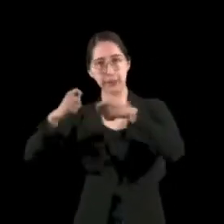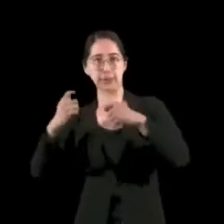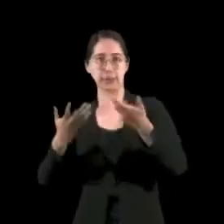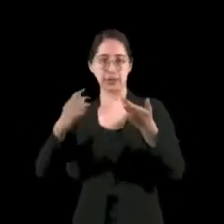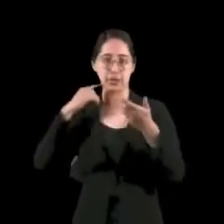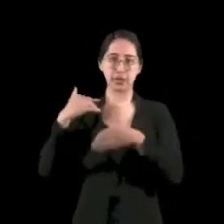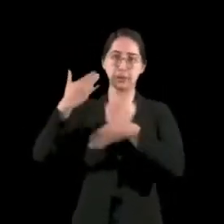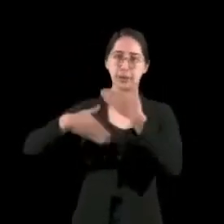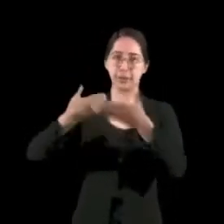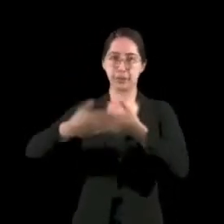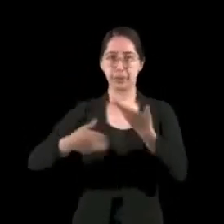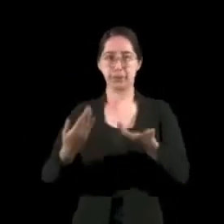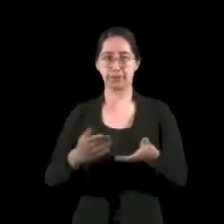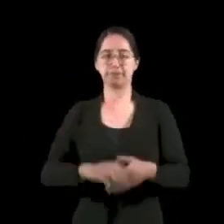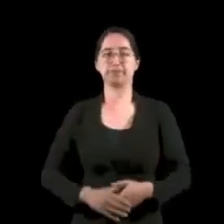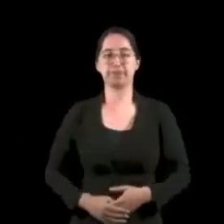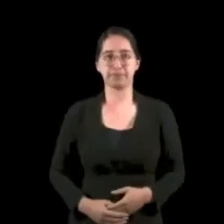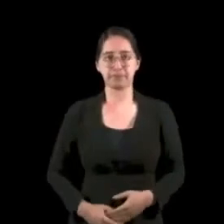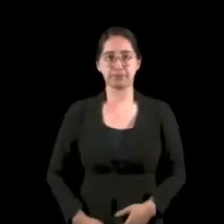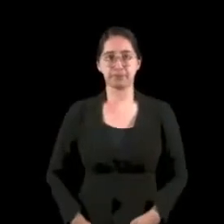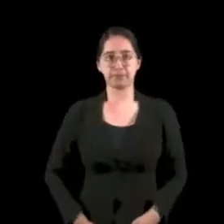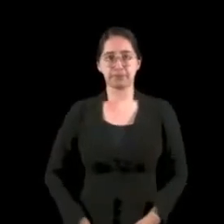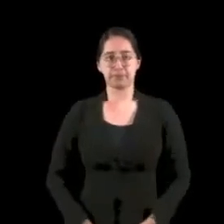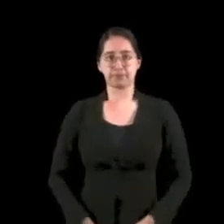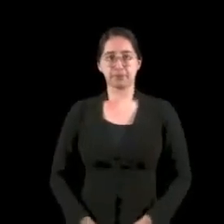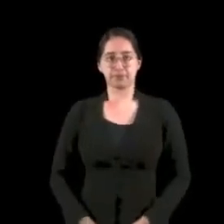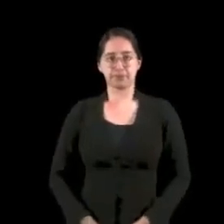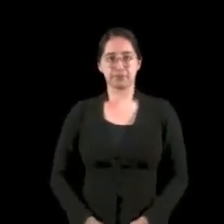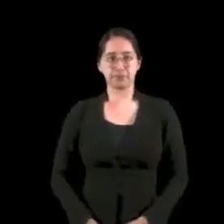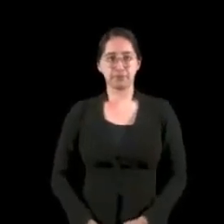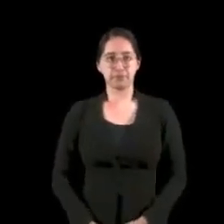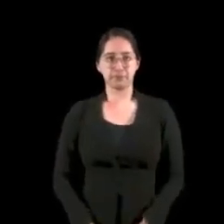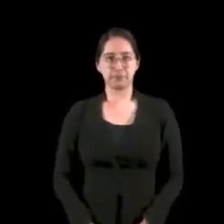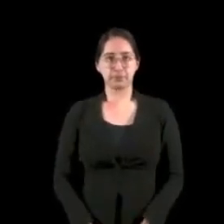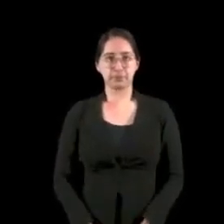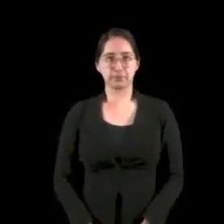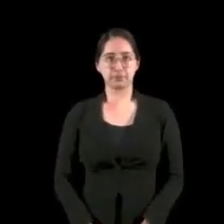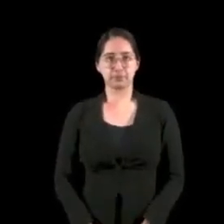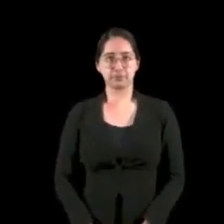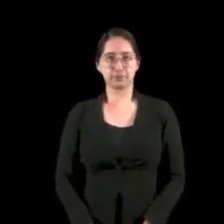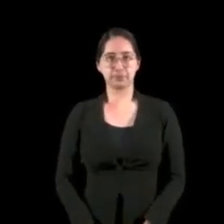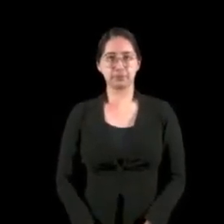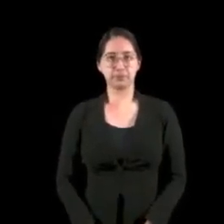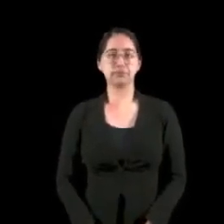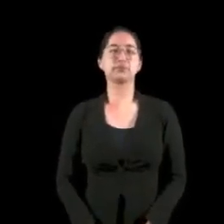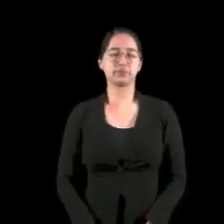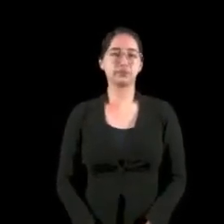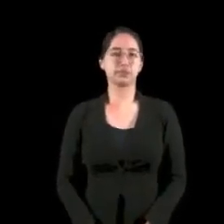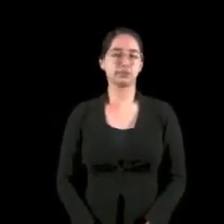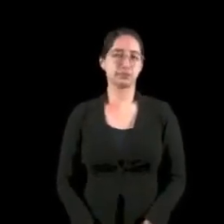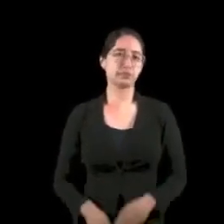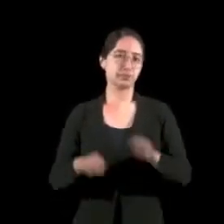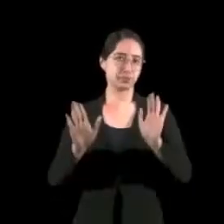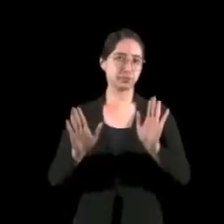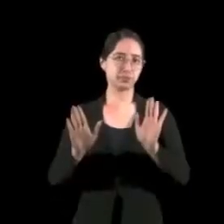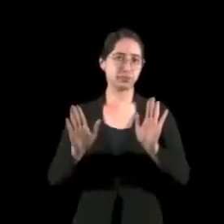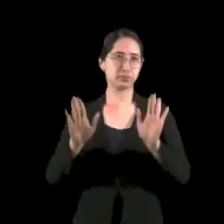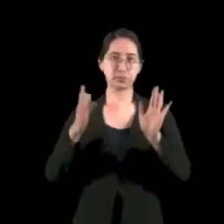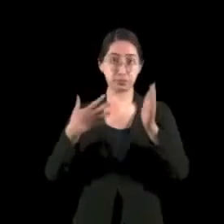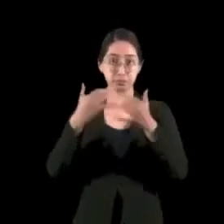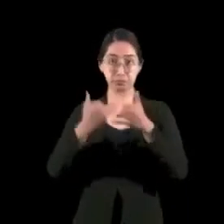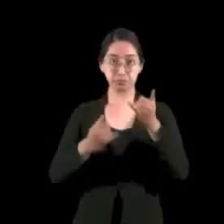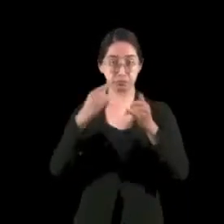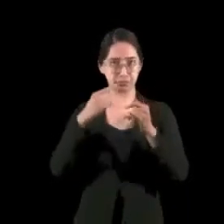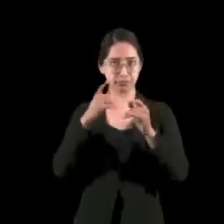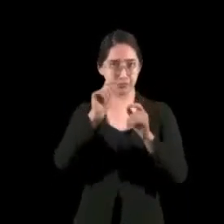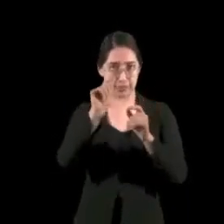con las mismas unidades guerrilleras. Rodrigo, ahora, que ese, sí, pues, ya le resumo, la última